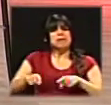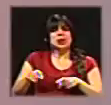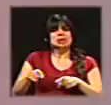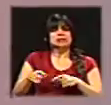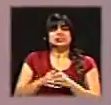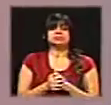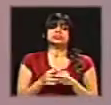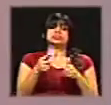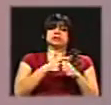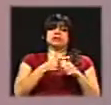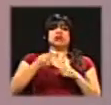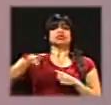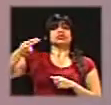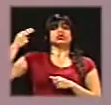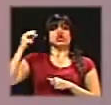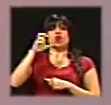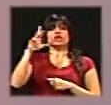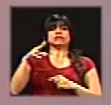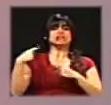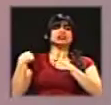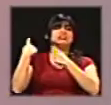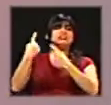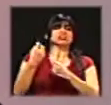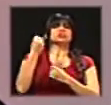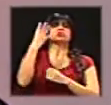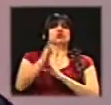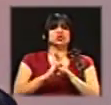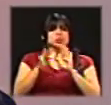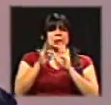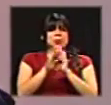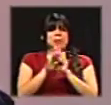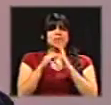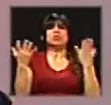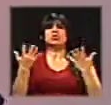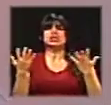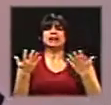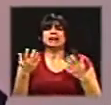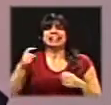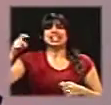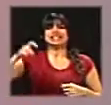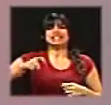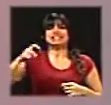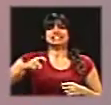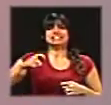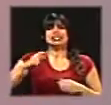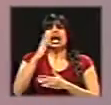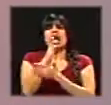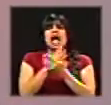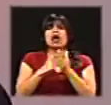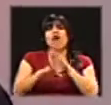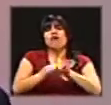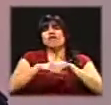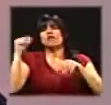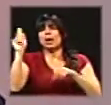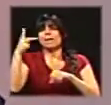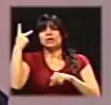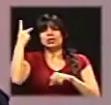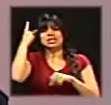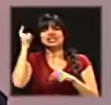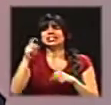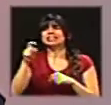carácter histórico. En Costa Rica se viene midiendo desde hace bastante tiempo la necesidad de ese outsider, ese fuera de la política que viniera